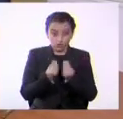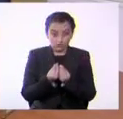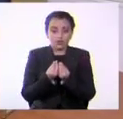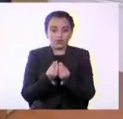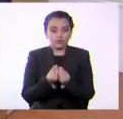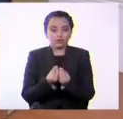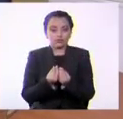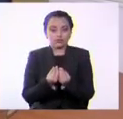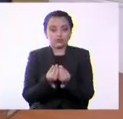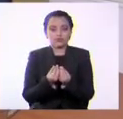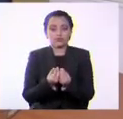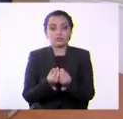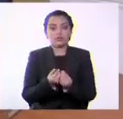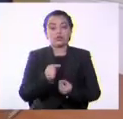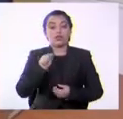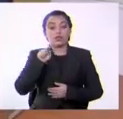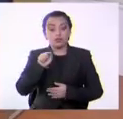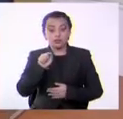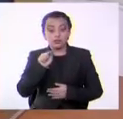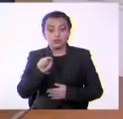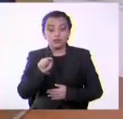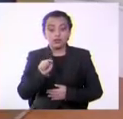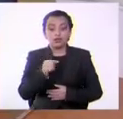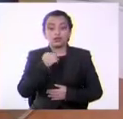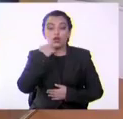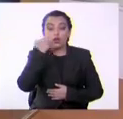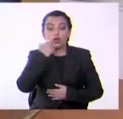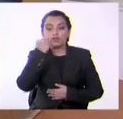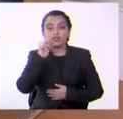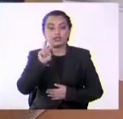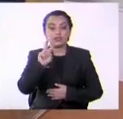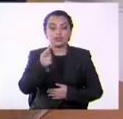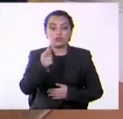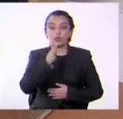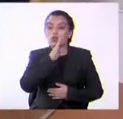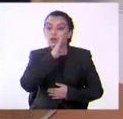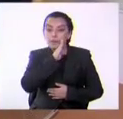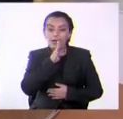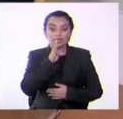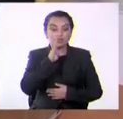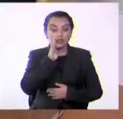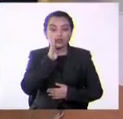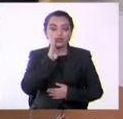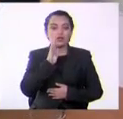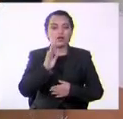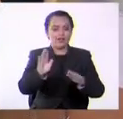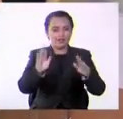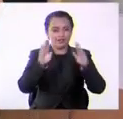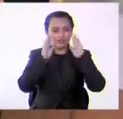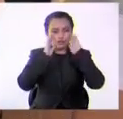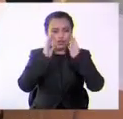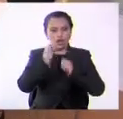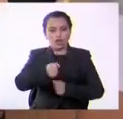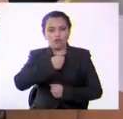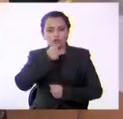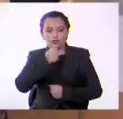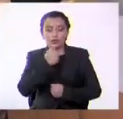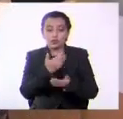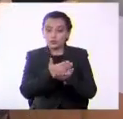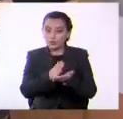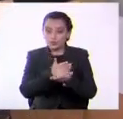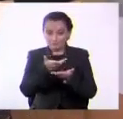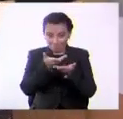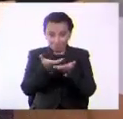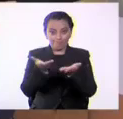chicos estudiantes de segundo año de bachillerato. Así que atención a la información que estamos a punto de compartirles para que